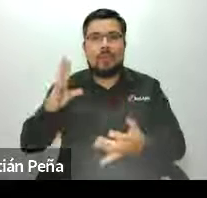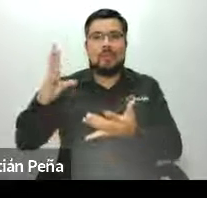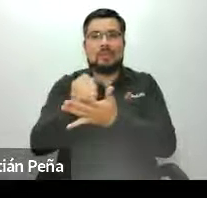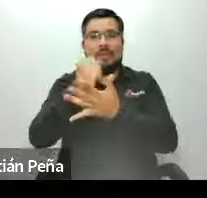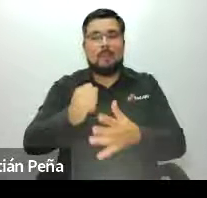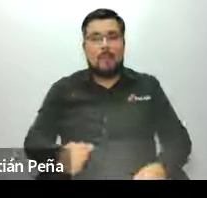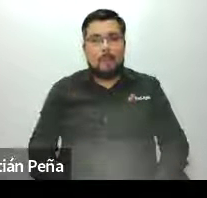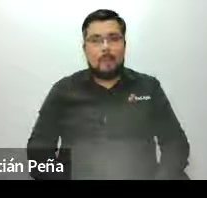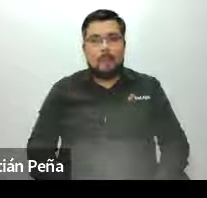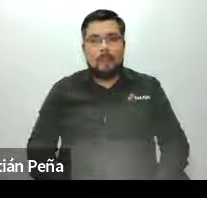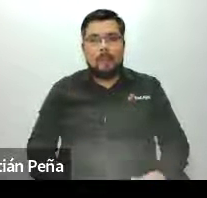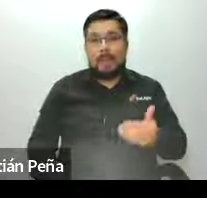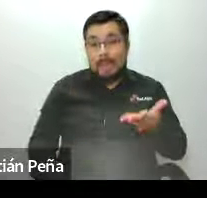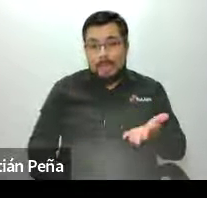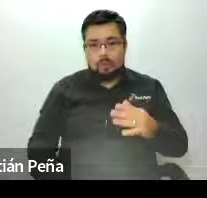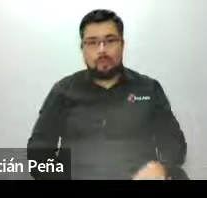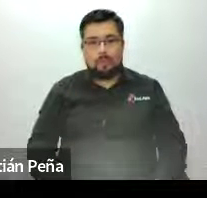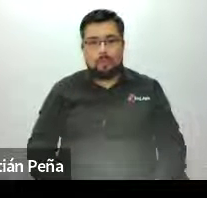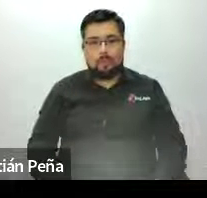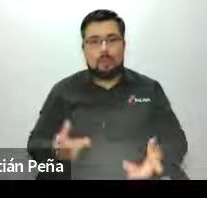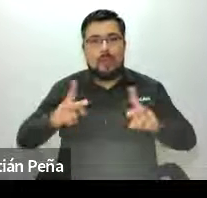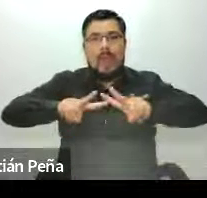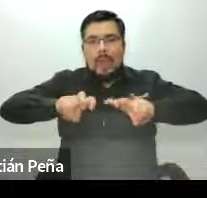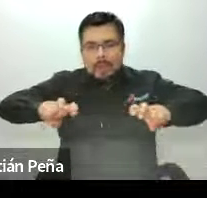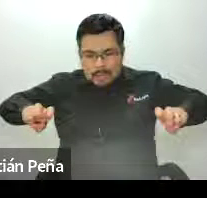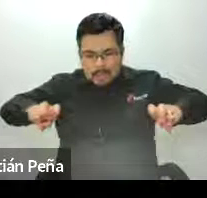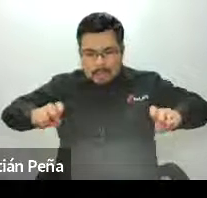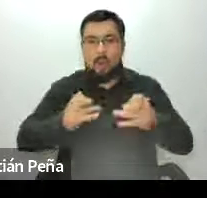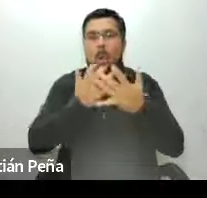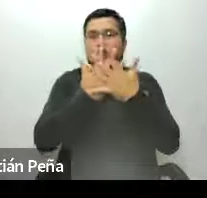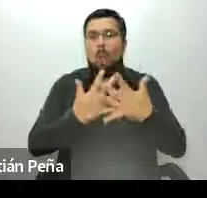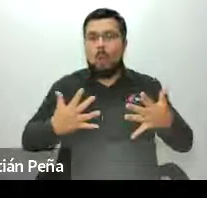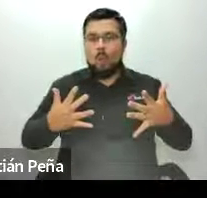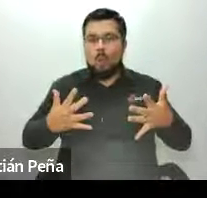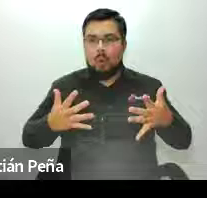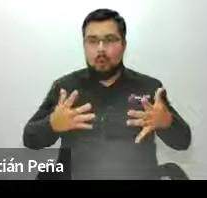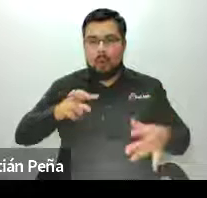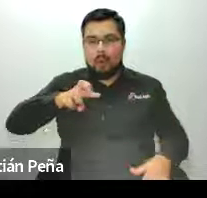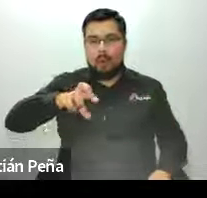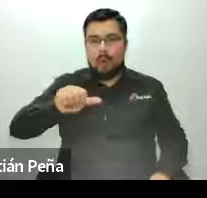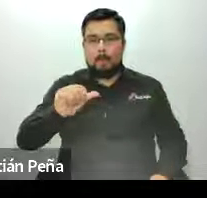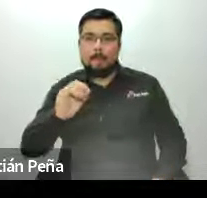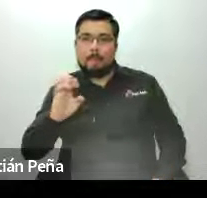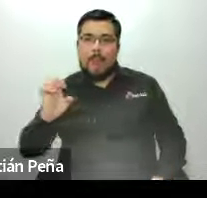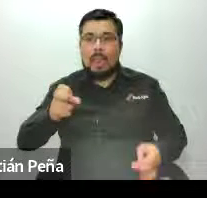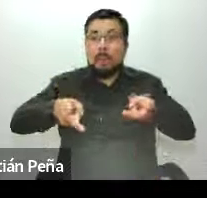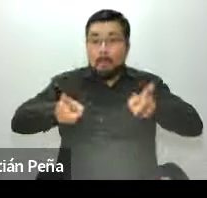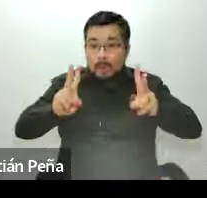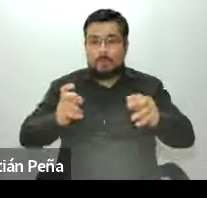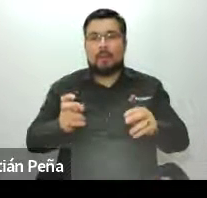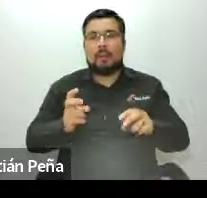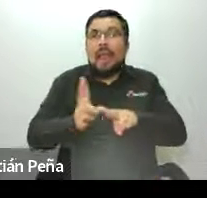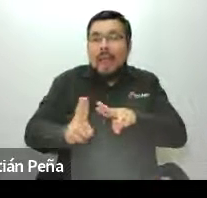Que es este análisis que hacemos curricular que permite las PAE, les permite hacer este análisis curricular a las